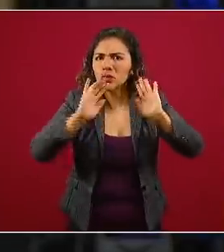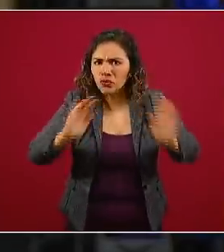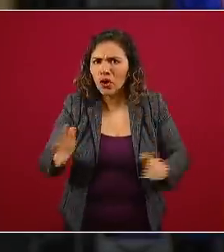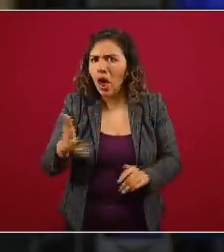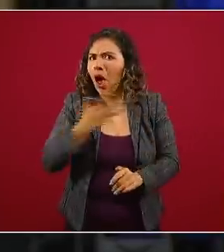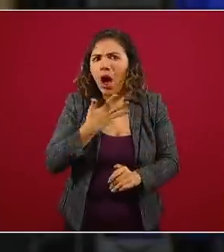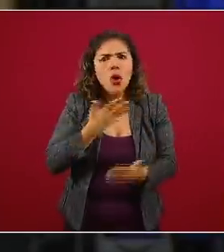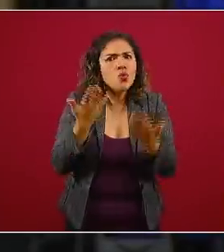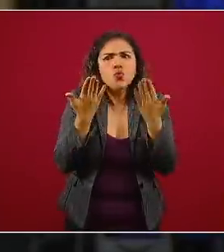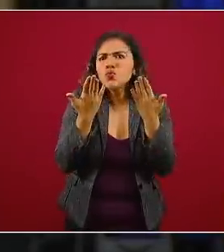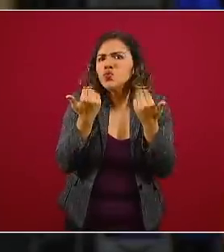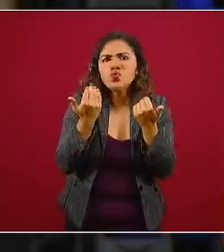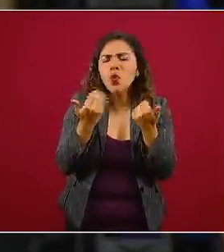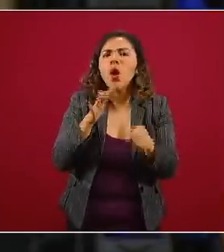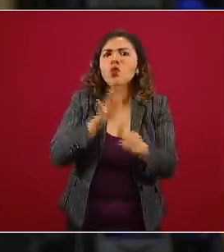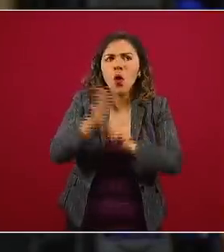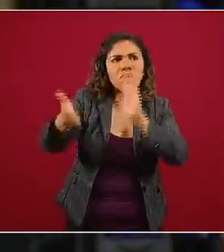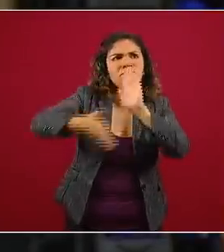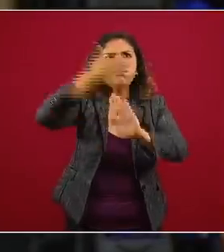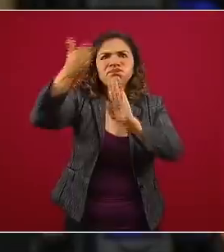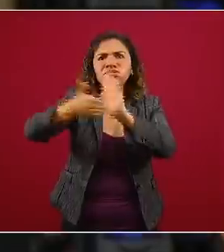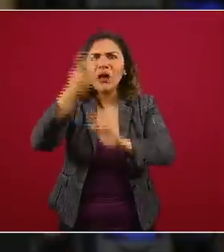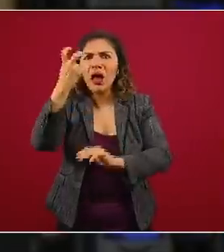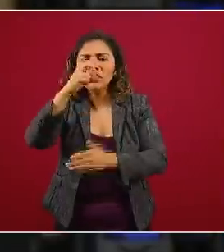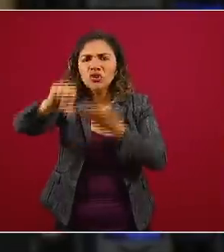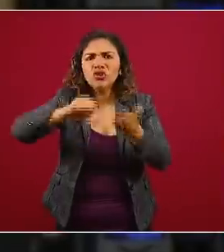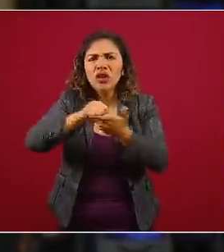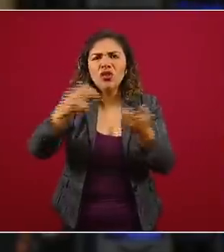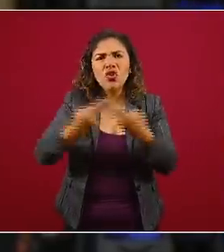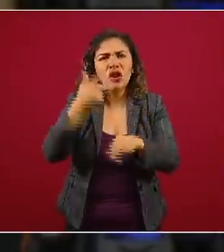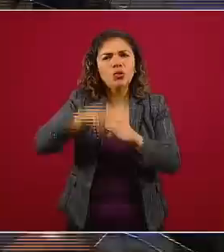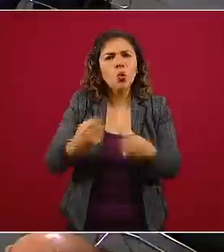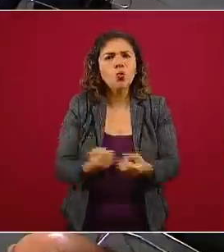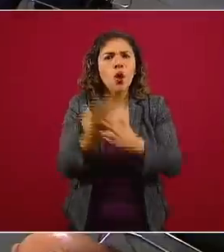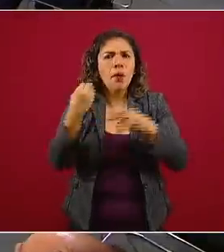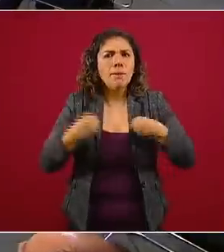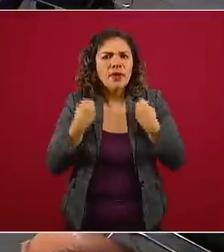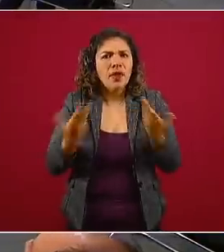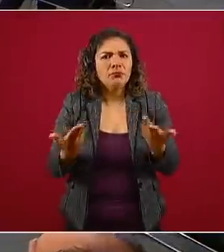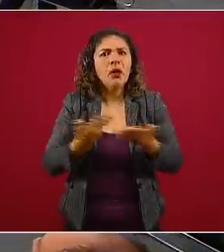no hay evidencia de esa construcción de sus centros nacionales nueva vida